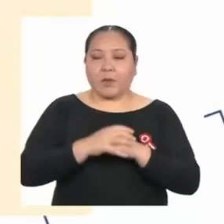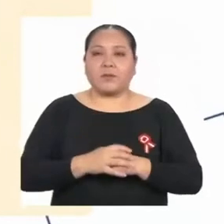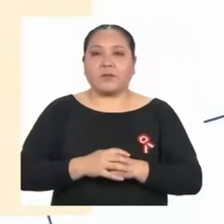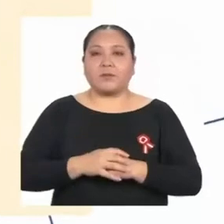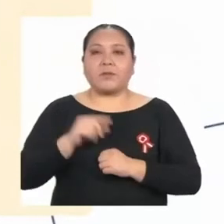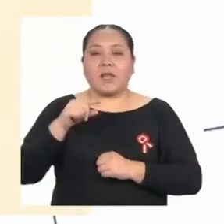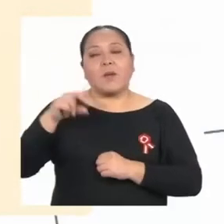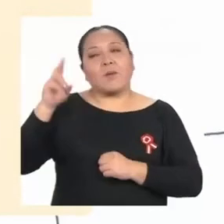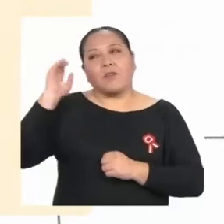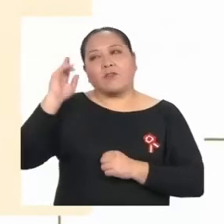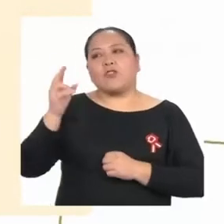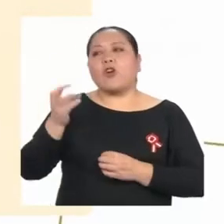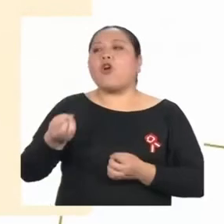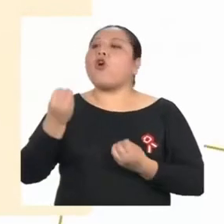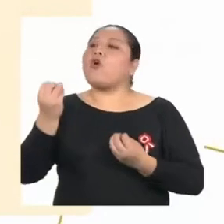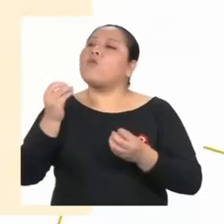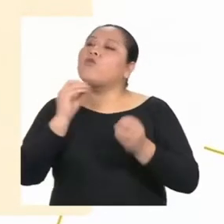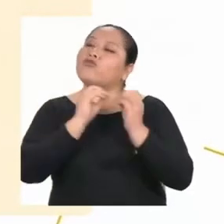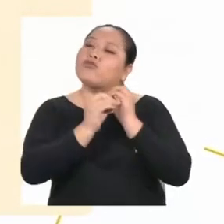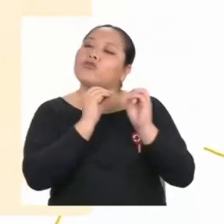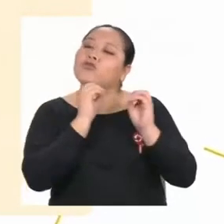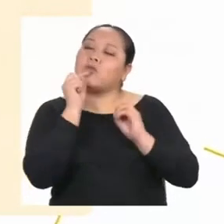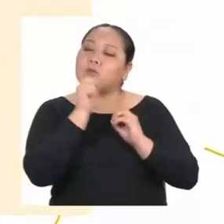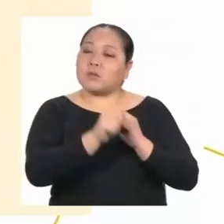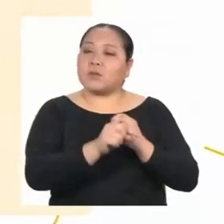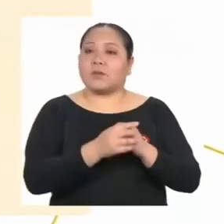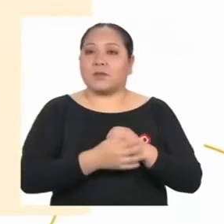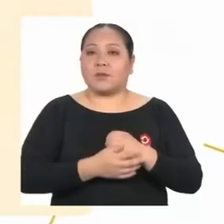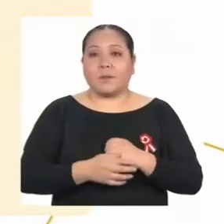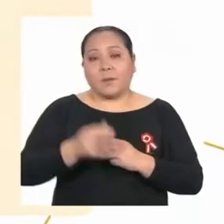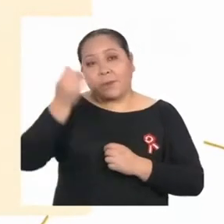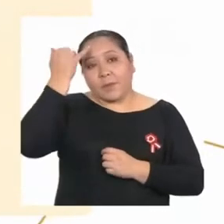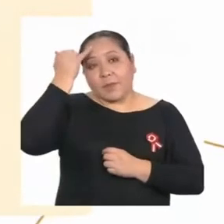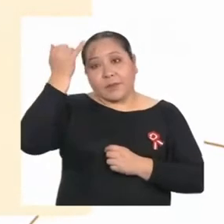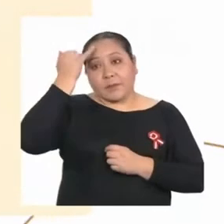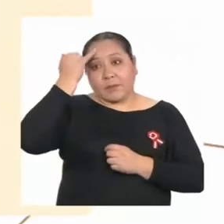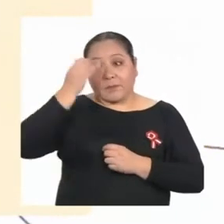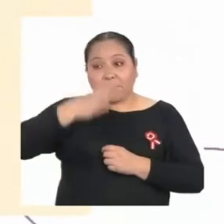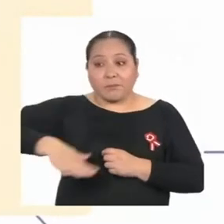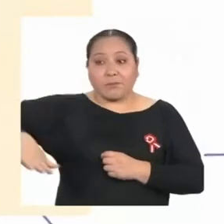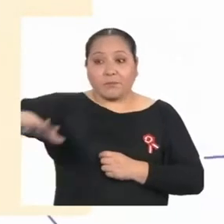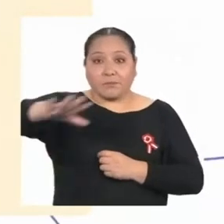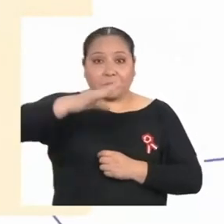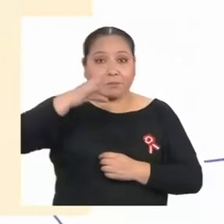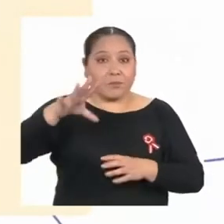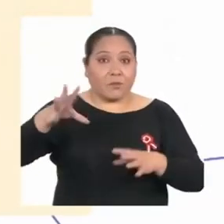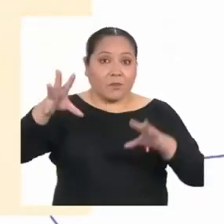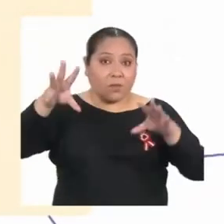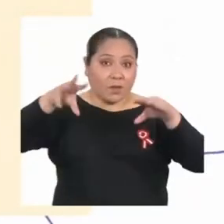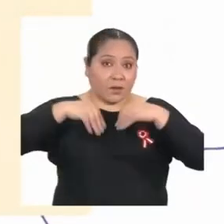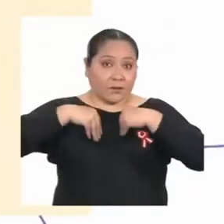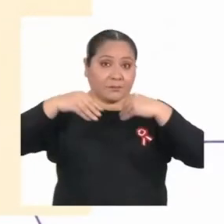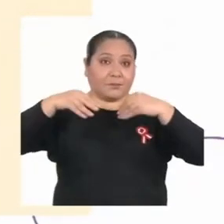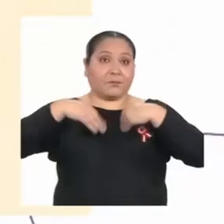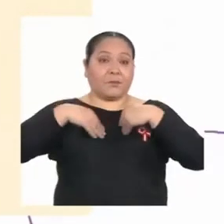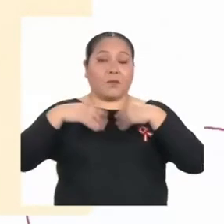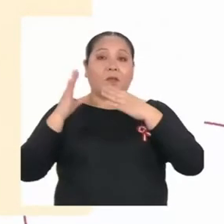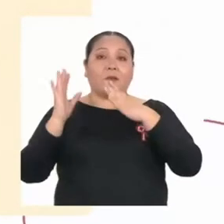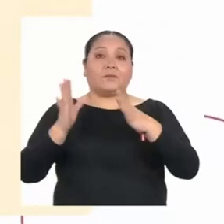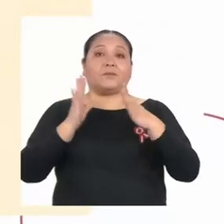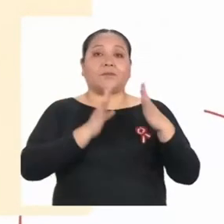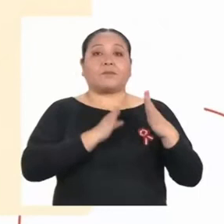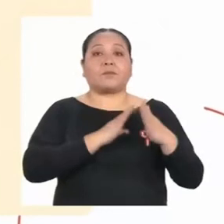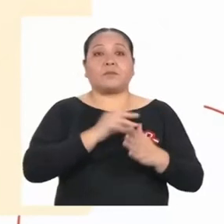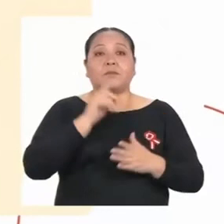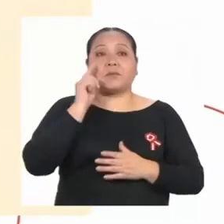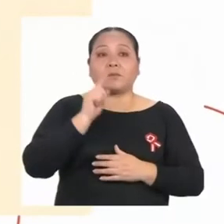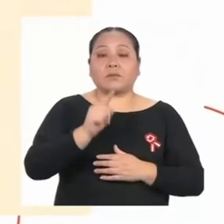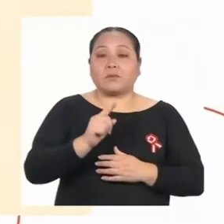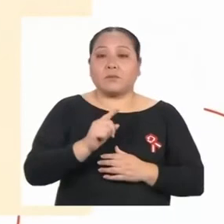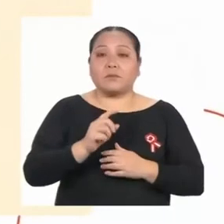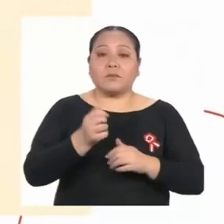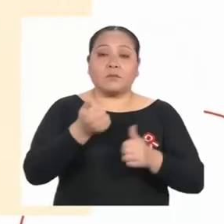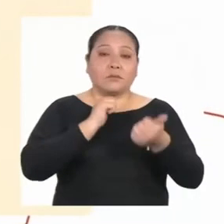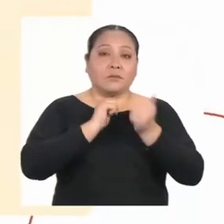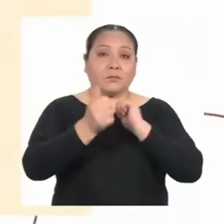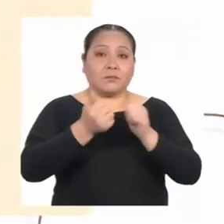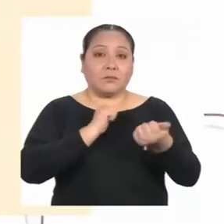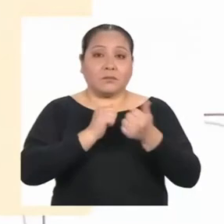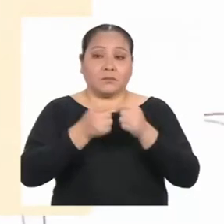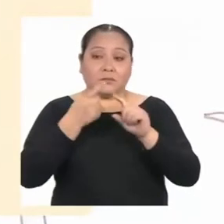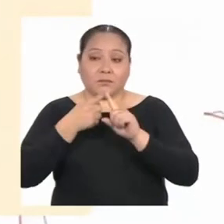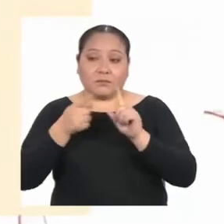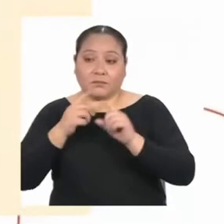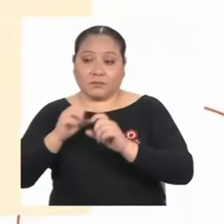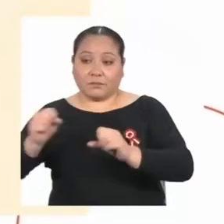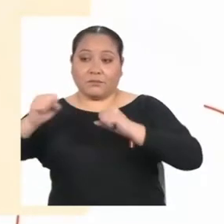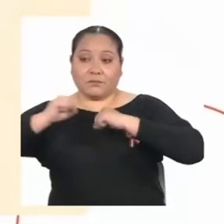propuestas frente a esta situación. La propuesta con la que todos estaban de acuerdo fue organizar un evento multideportivo que incluya